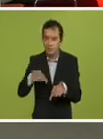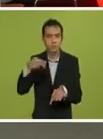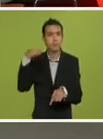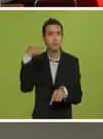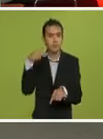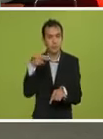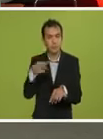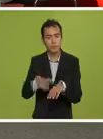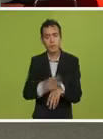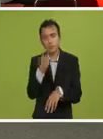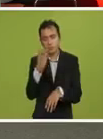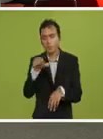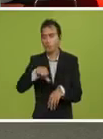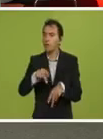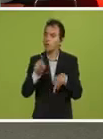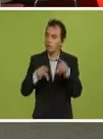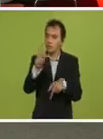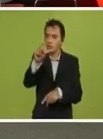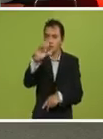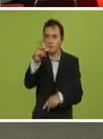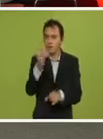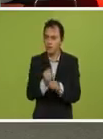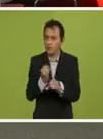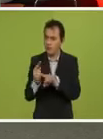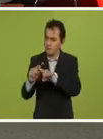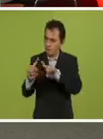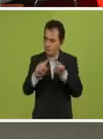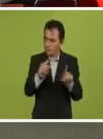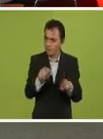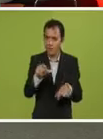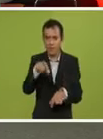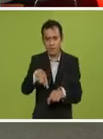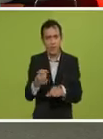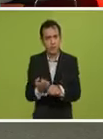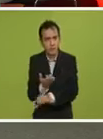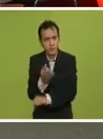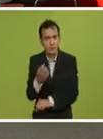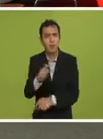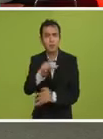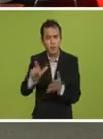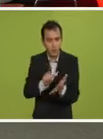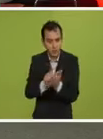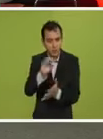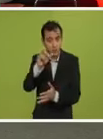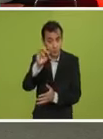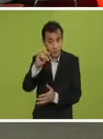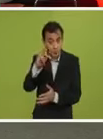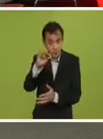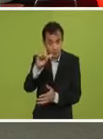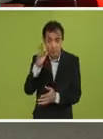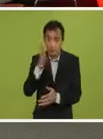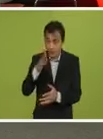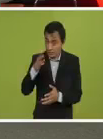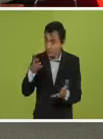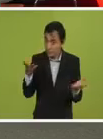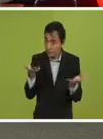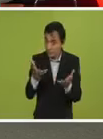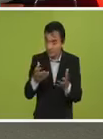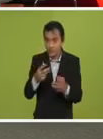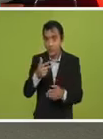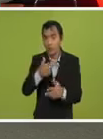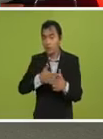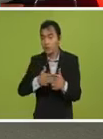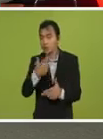que estamos hablando del PAC y las redes sociales, que bueno, aquí en el estado ya la ley Olimpia se está aplicando hasta